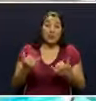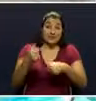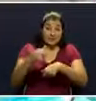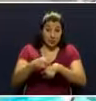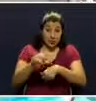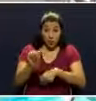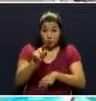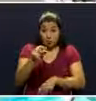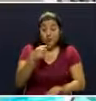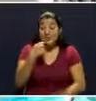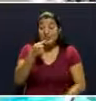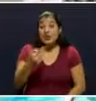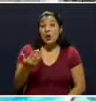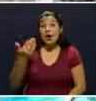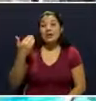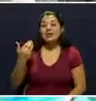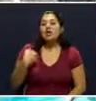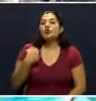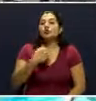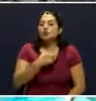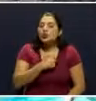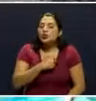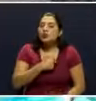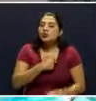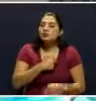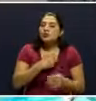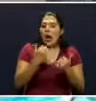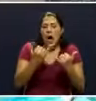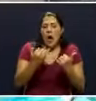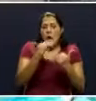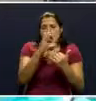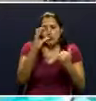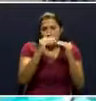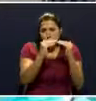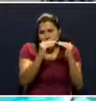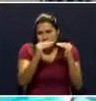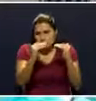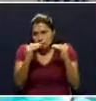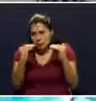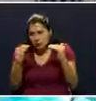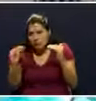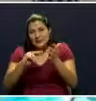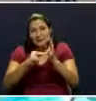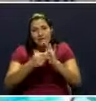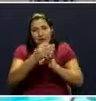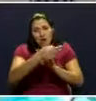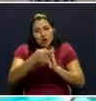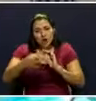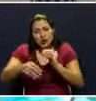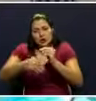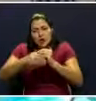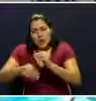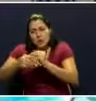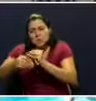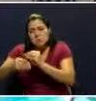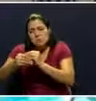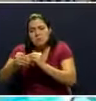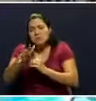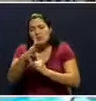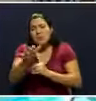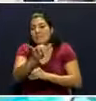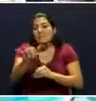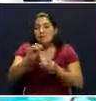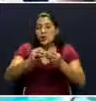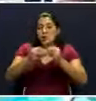usted mencionaba anteriormente, vamos teniendo un comportamiento lineal y lo que estamos tratando es de sostener ese comportamiento lineal. Pero aquí estoy viendo